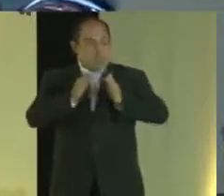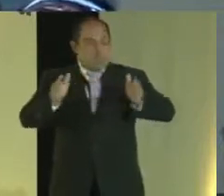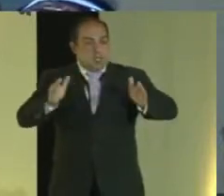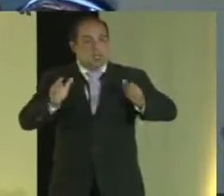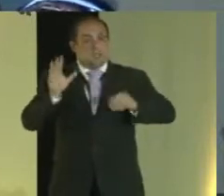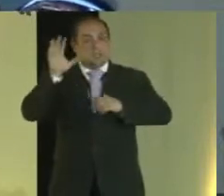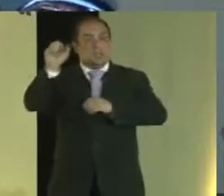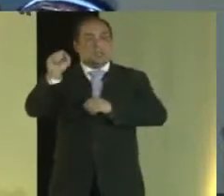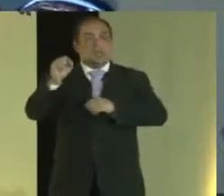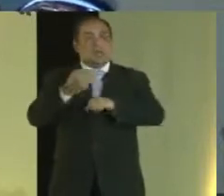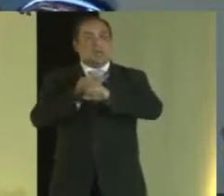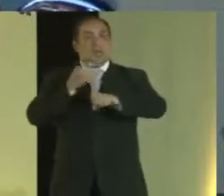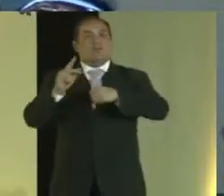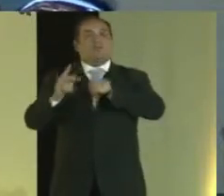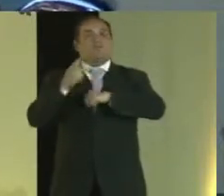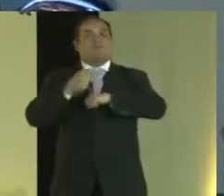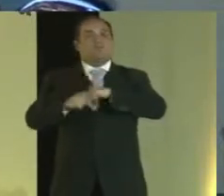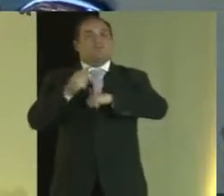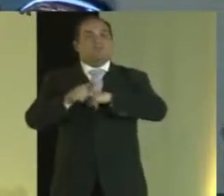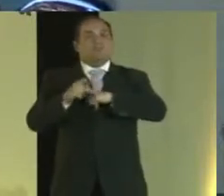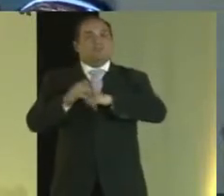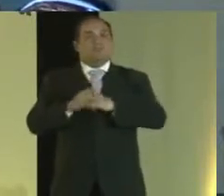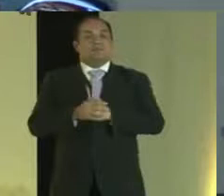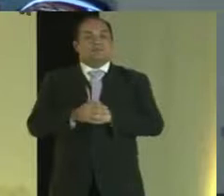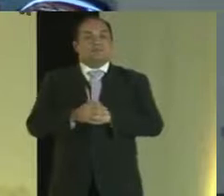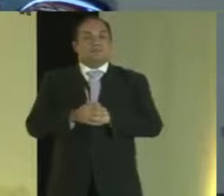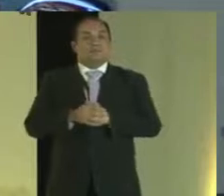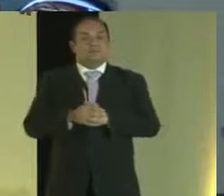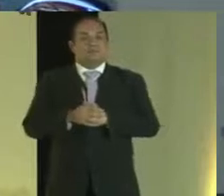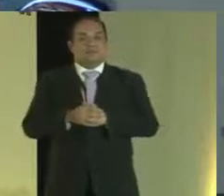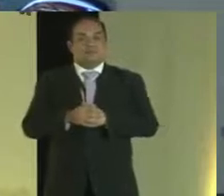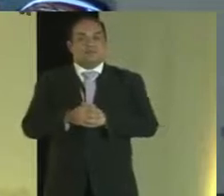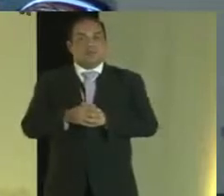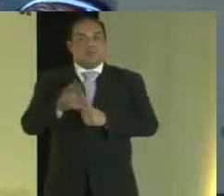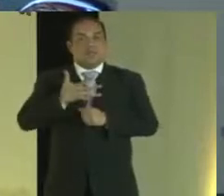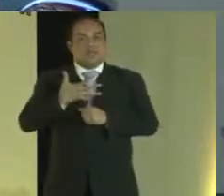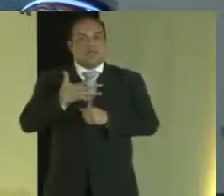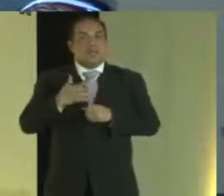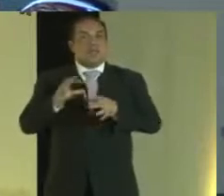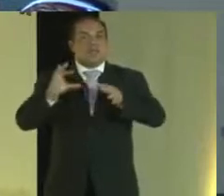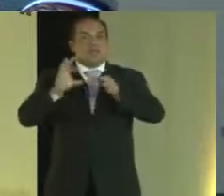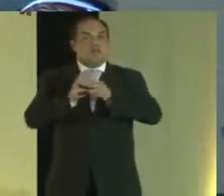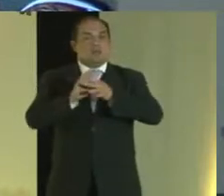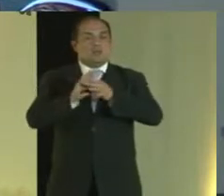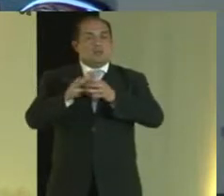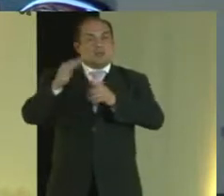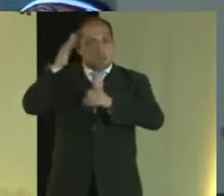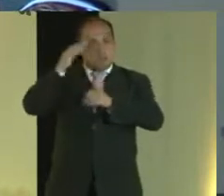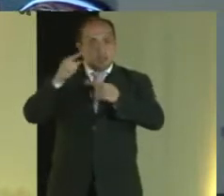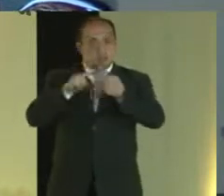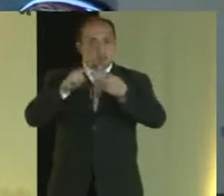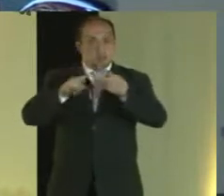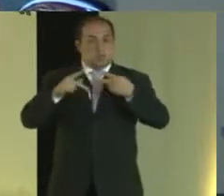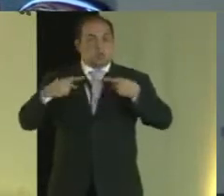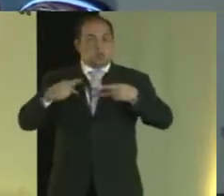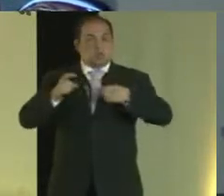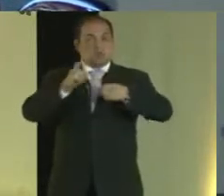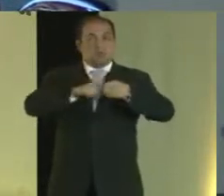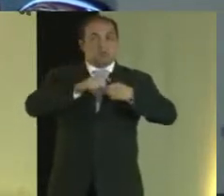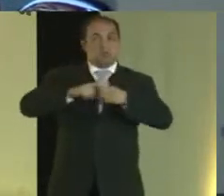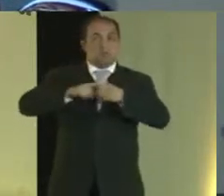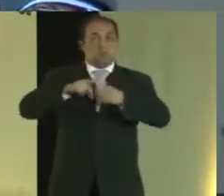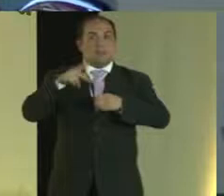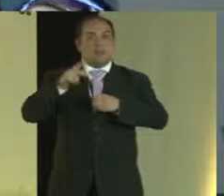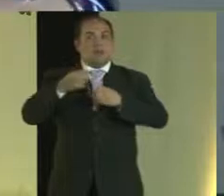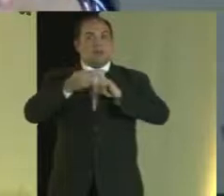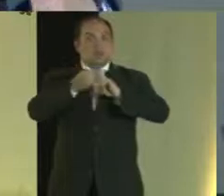sindicato, mayor es el peligro de que se divide la relación entre dirigentes y afiliados. La estructura sindical, sin